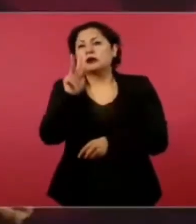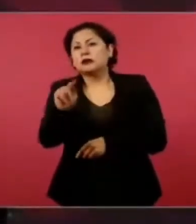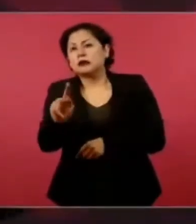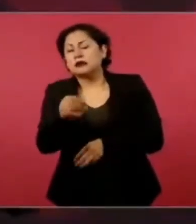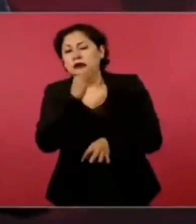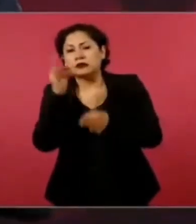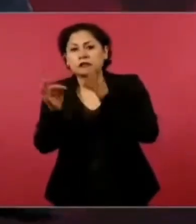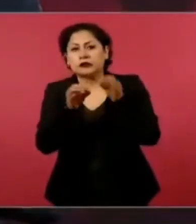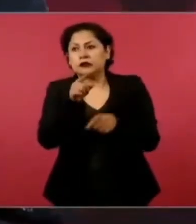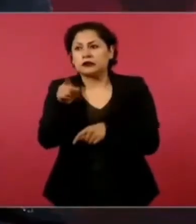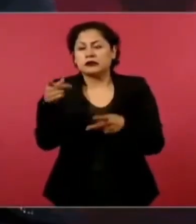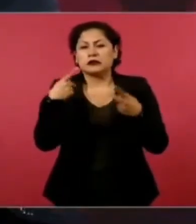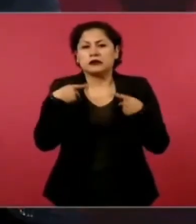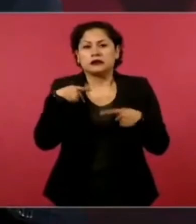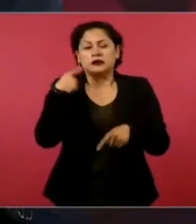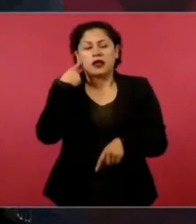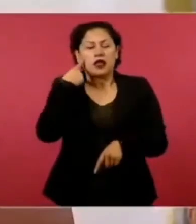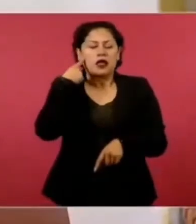Nos dejaban